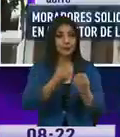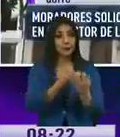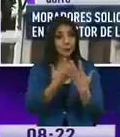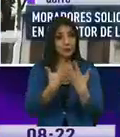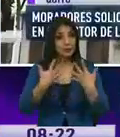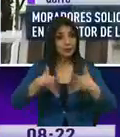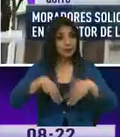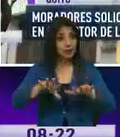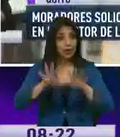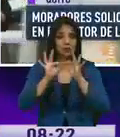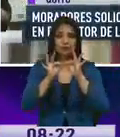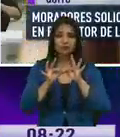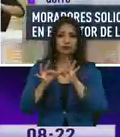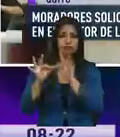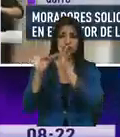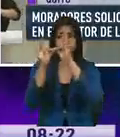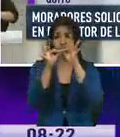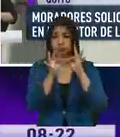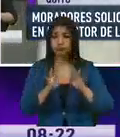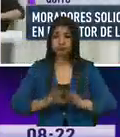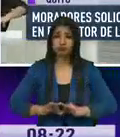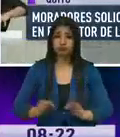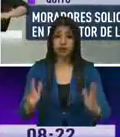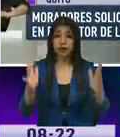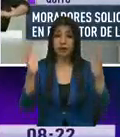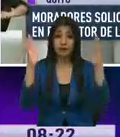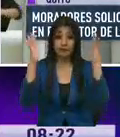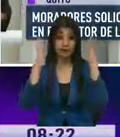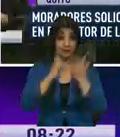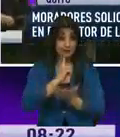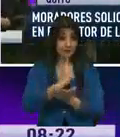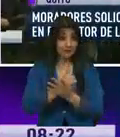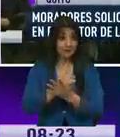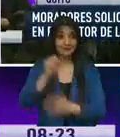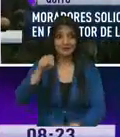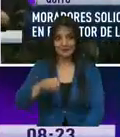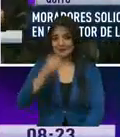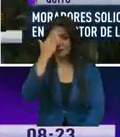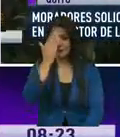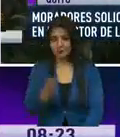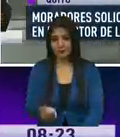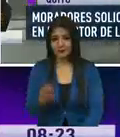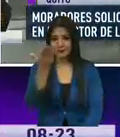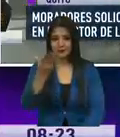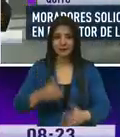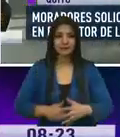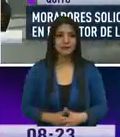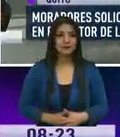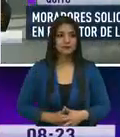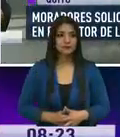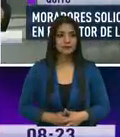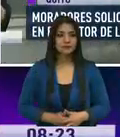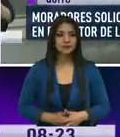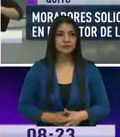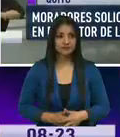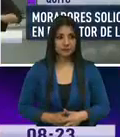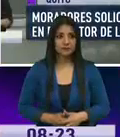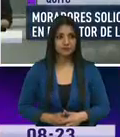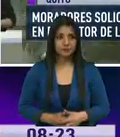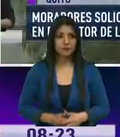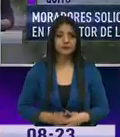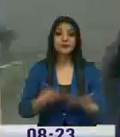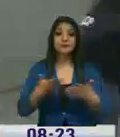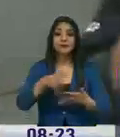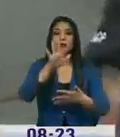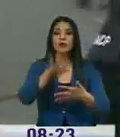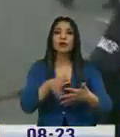está desarrollando todo el mantenimiento en todo este sector? Buenos días, así es. Nosotros tenemos como un